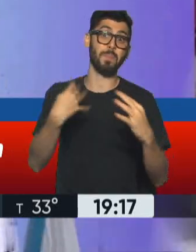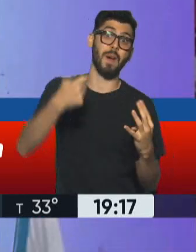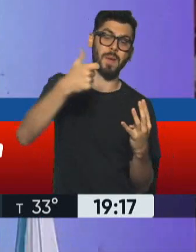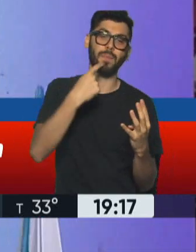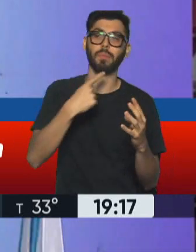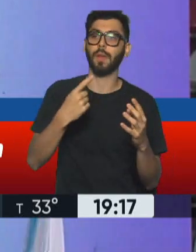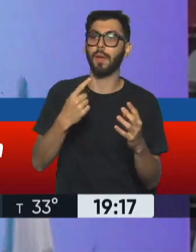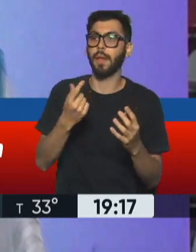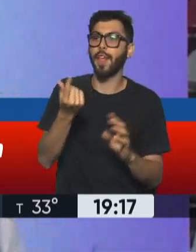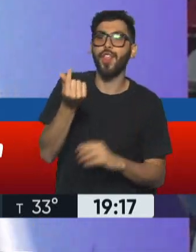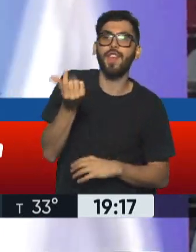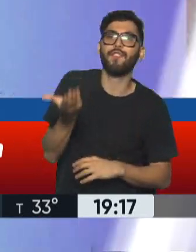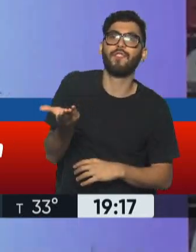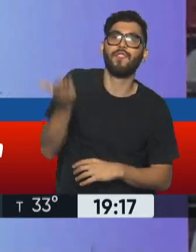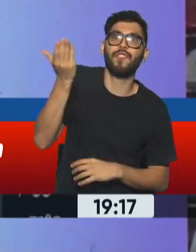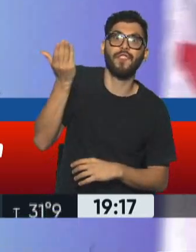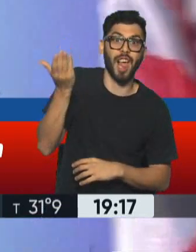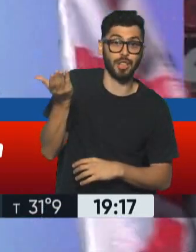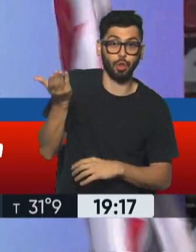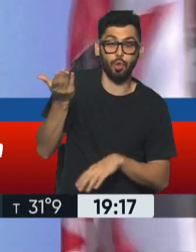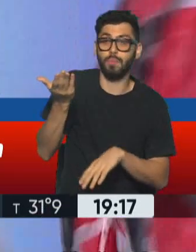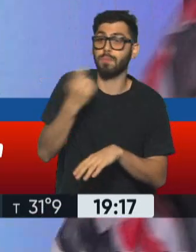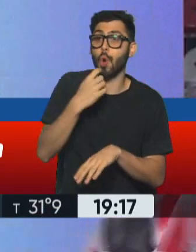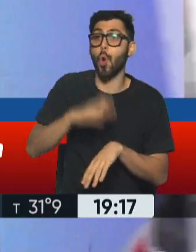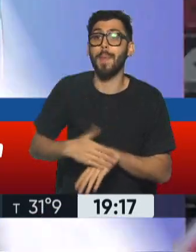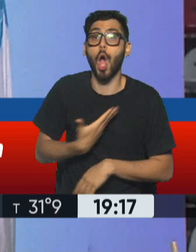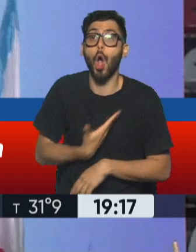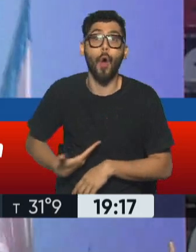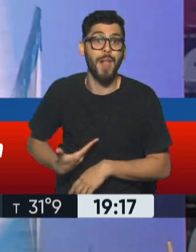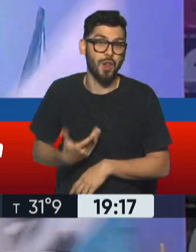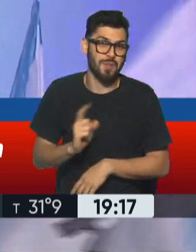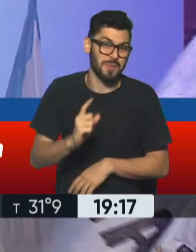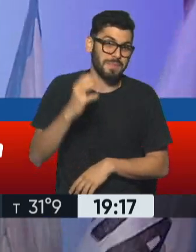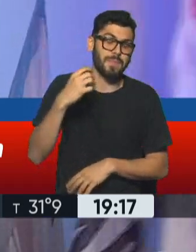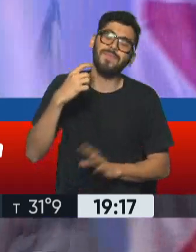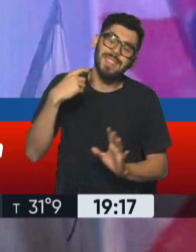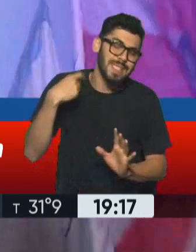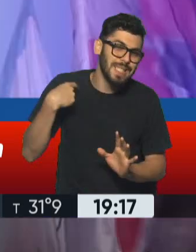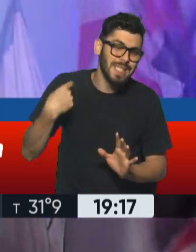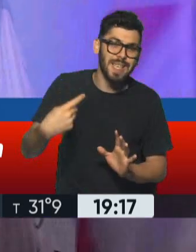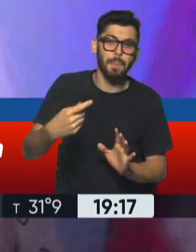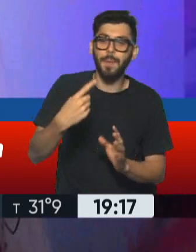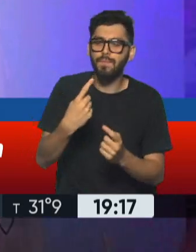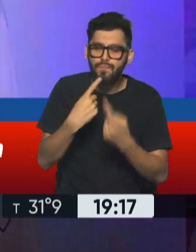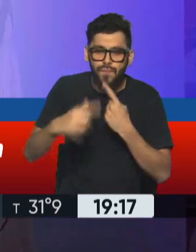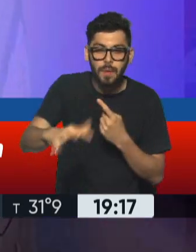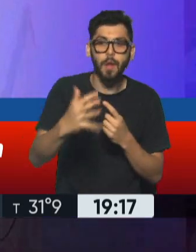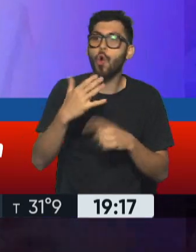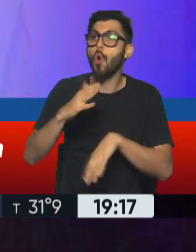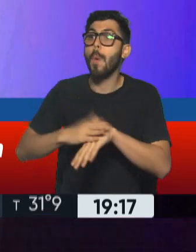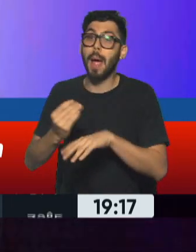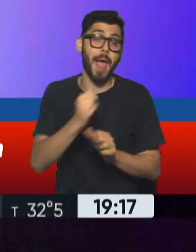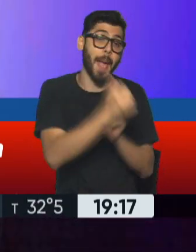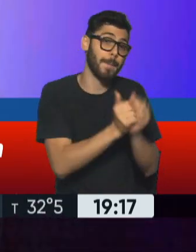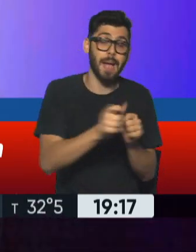que marque que la inflación es responsabilidad no de este gobierno, de ningún gobierno. En general siempre se trata las encuestas hablan de las empresas, lo mismo